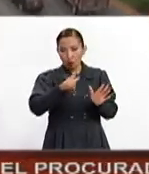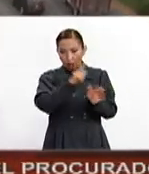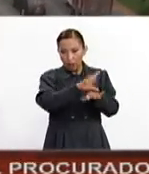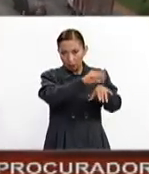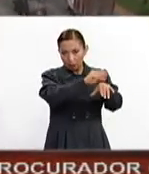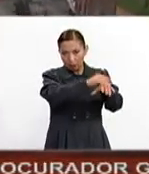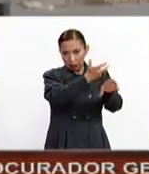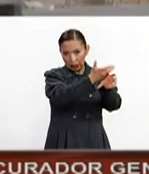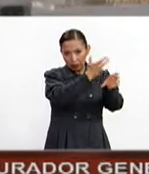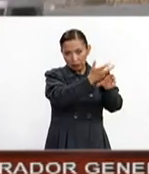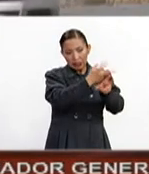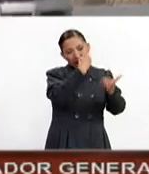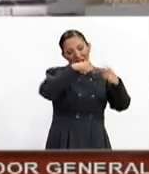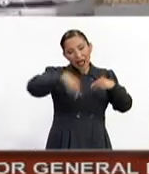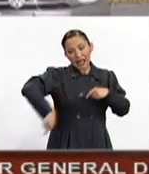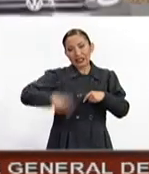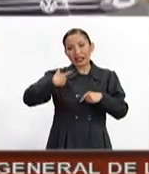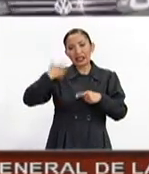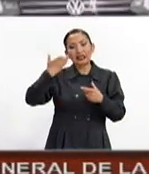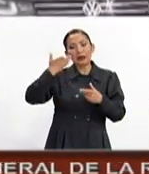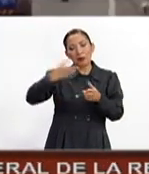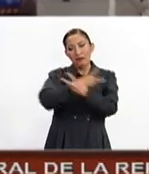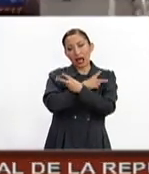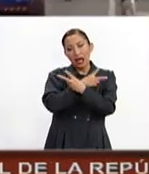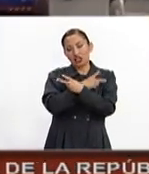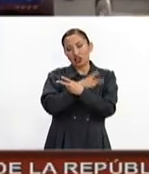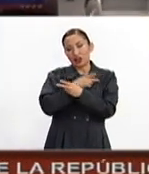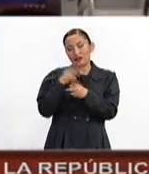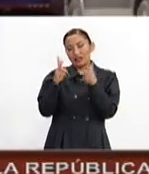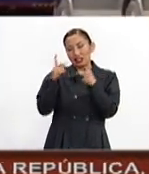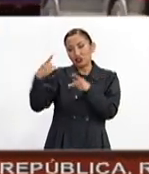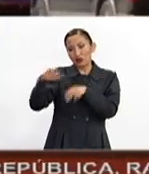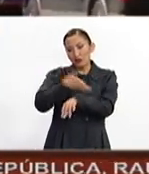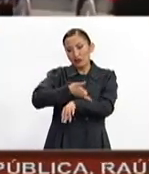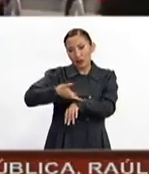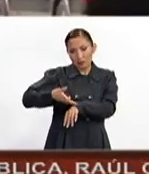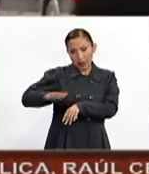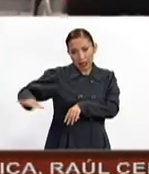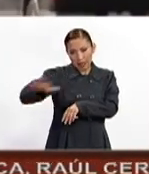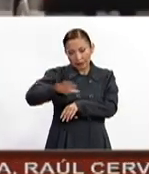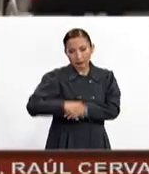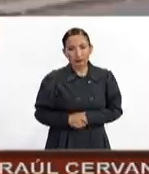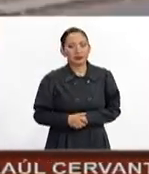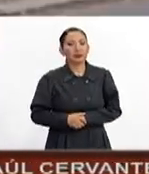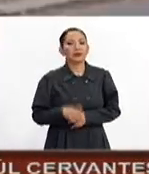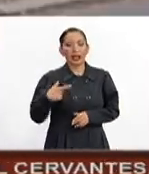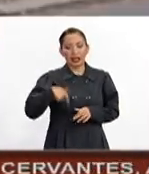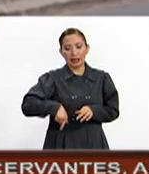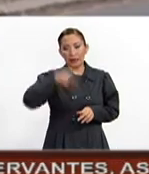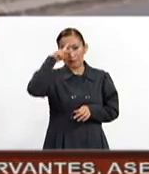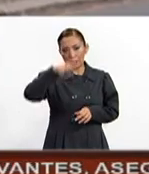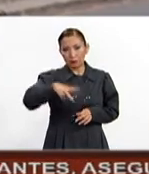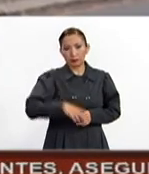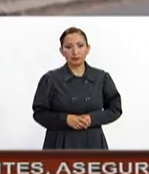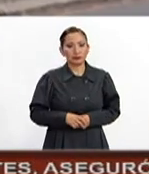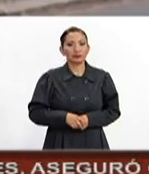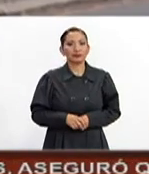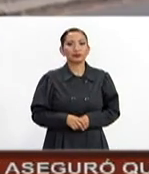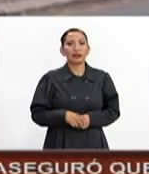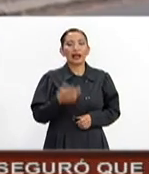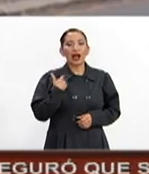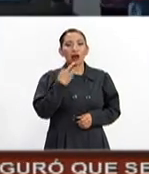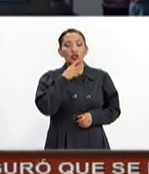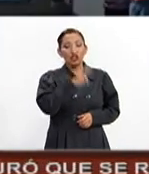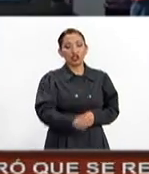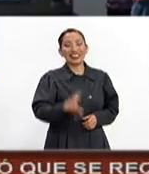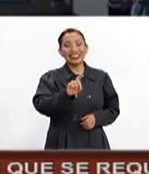legalmente en Estados Unidos y que utilizan este periodo vacacional de Semana Santa para visitar a sus familiares en territorio mexicano. Aplica